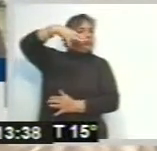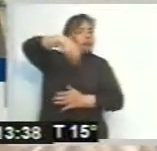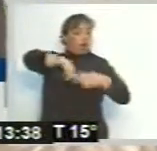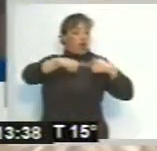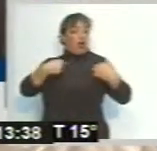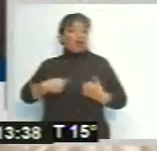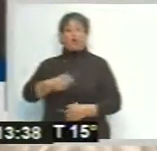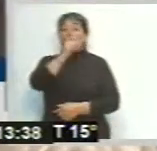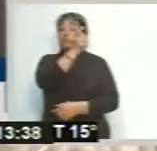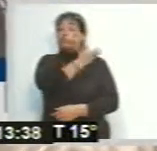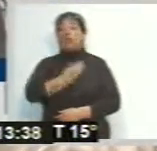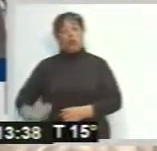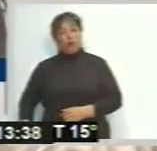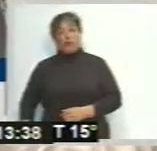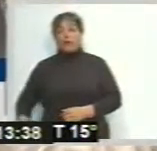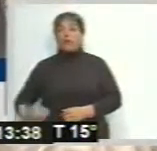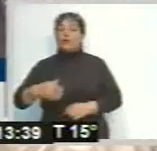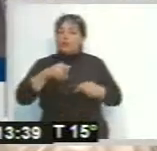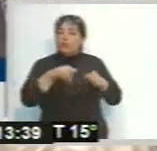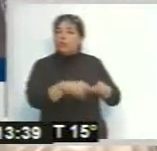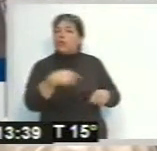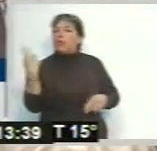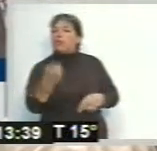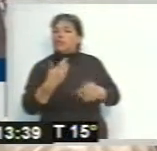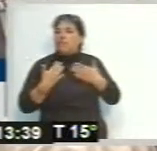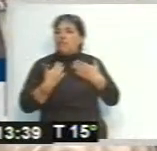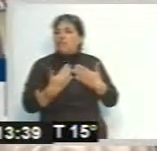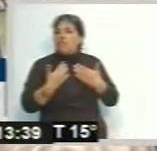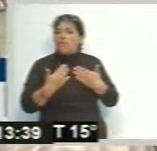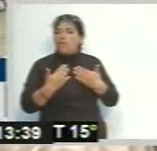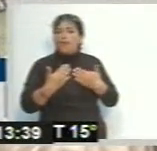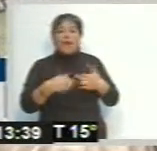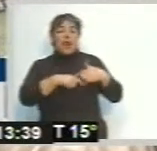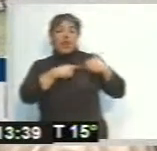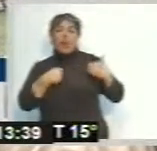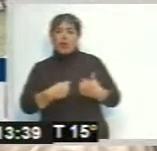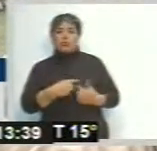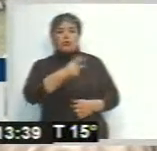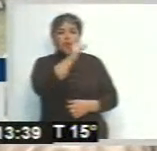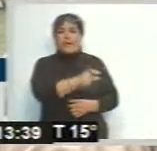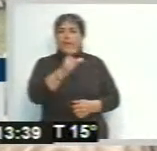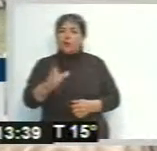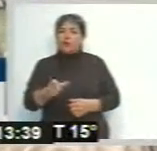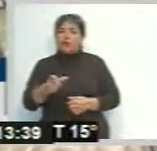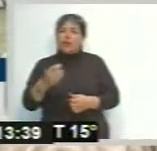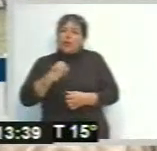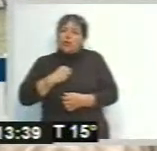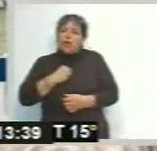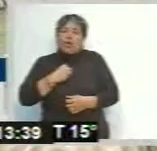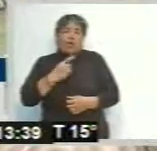gobernantes y que por sobre todo pueda sostener el corazón de tantos hermanos nuestros cristianos que están